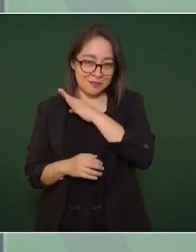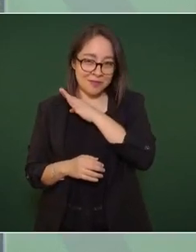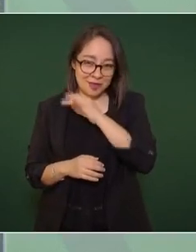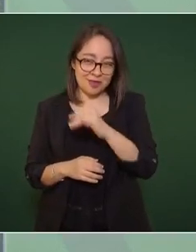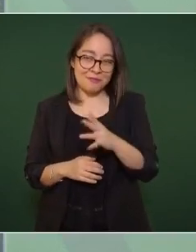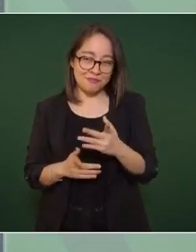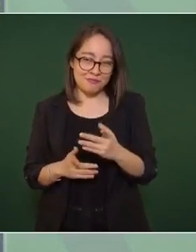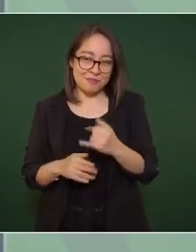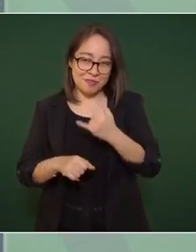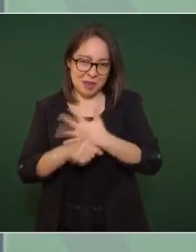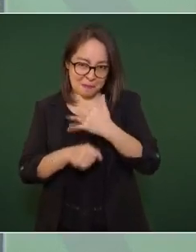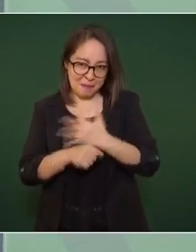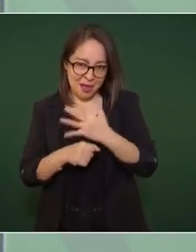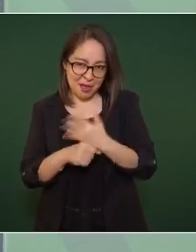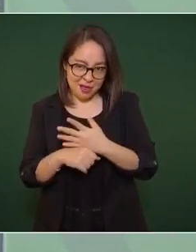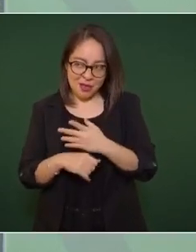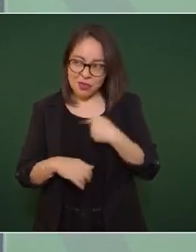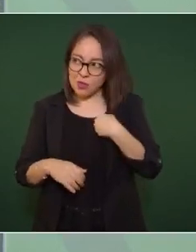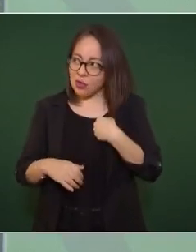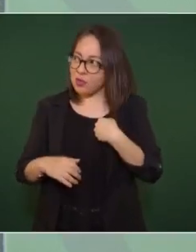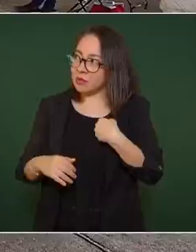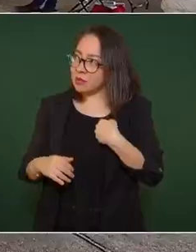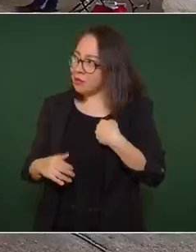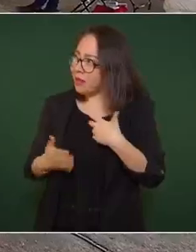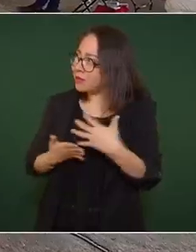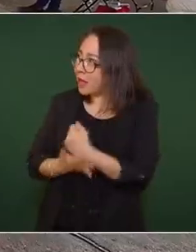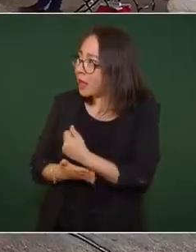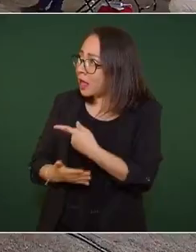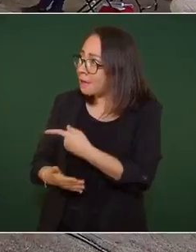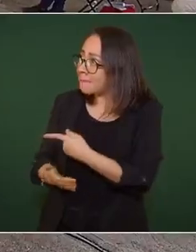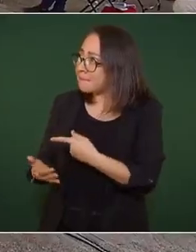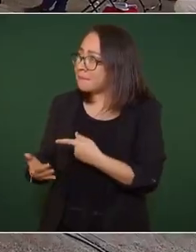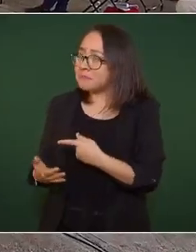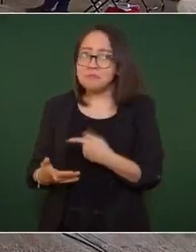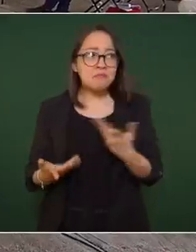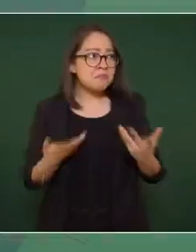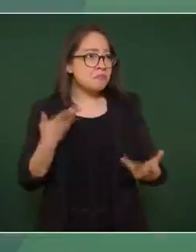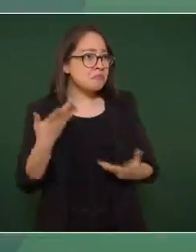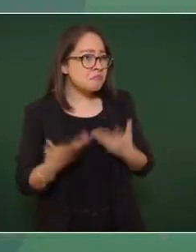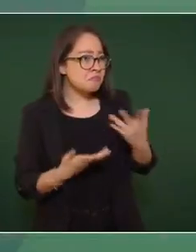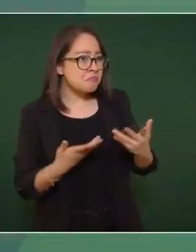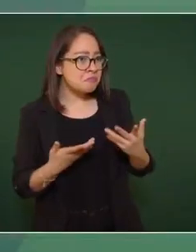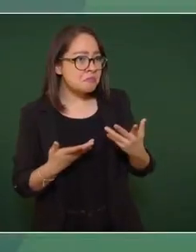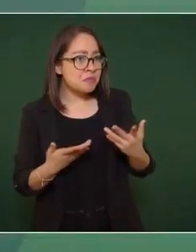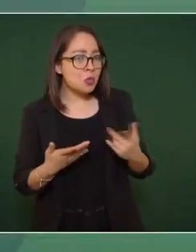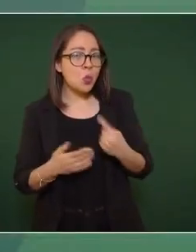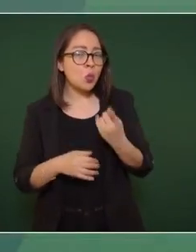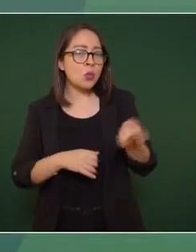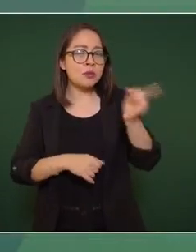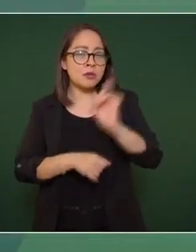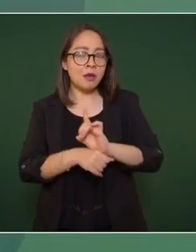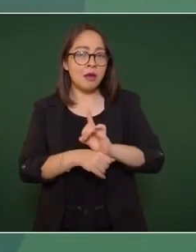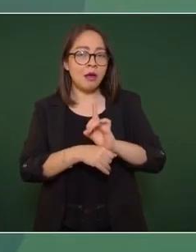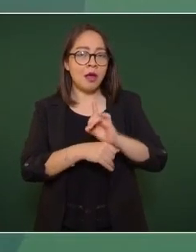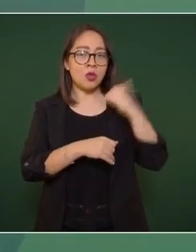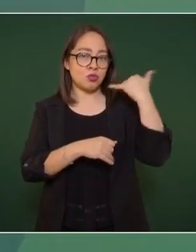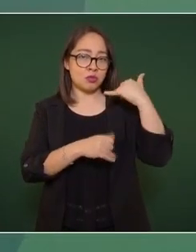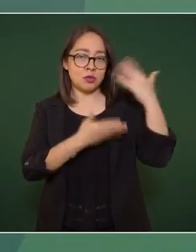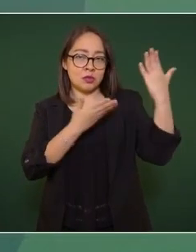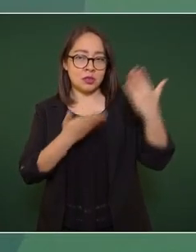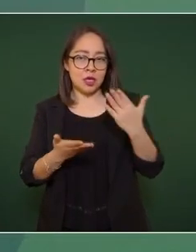Y un día llega el usurpador a Yucatán